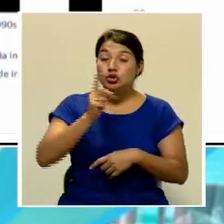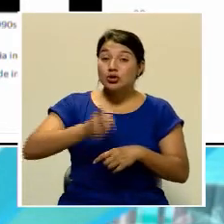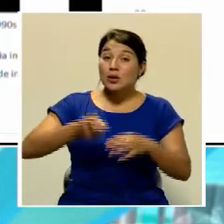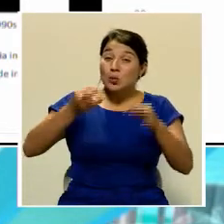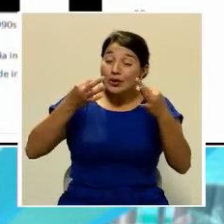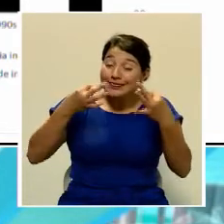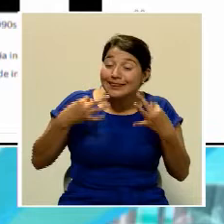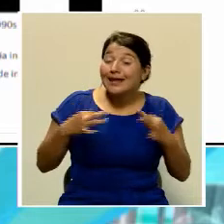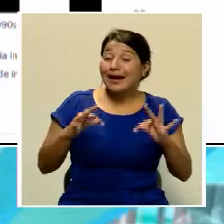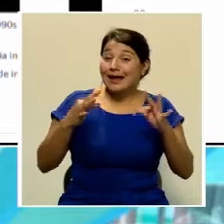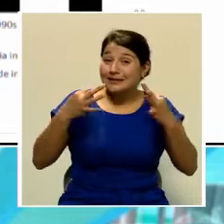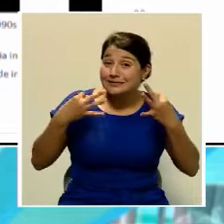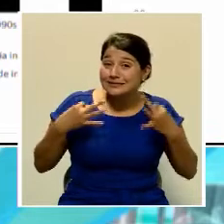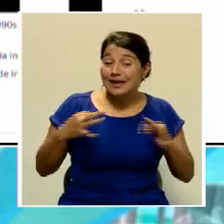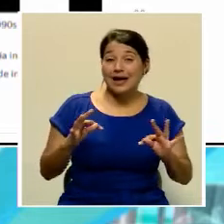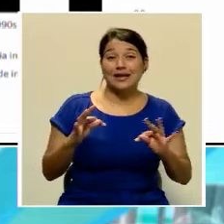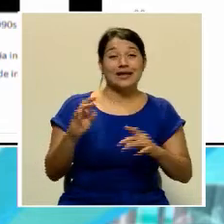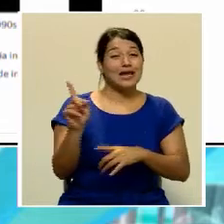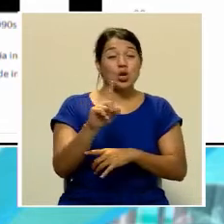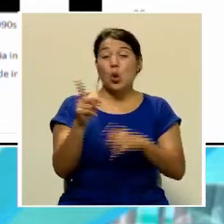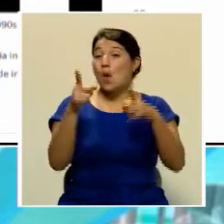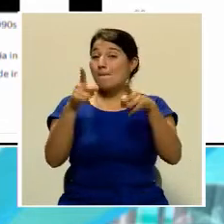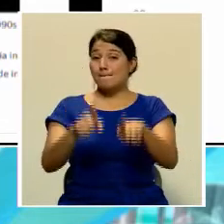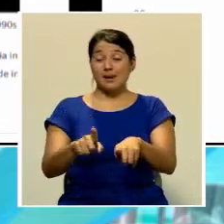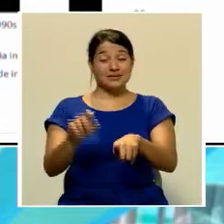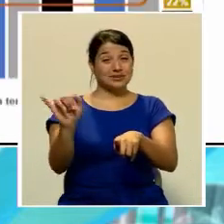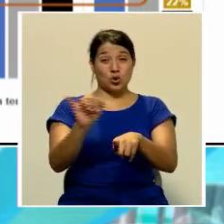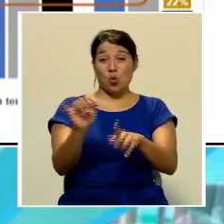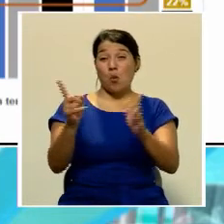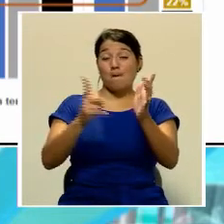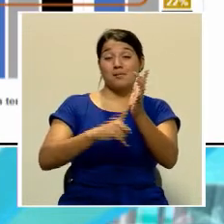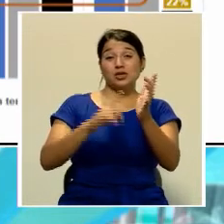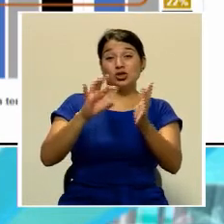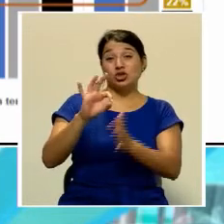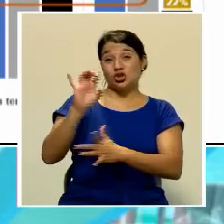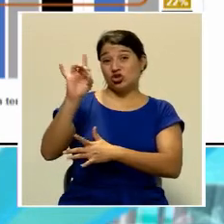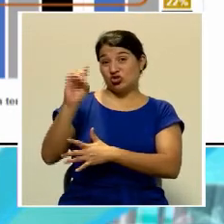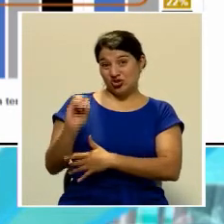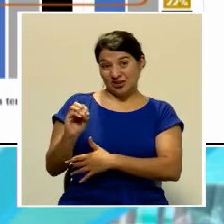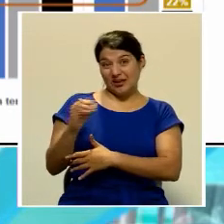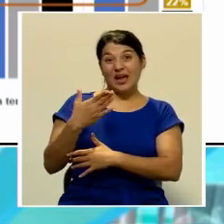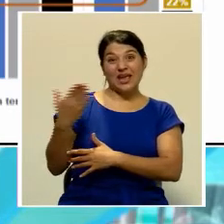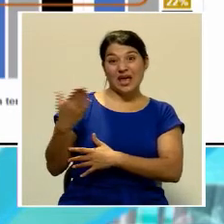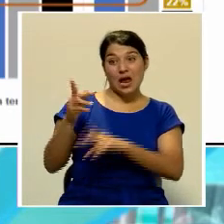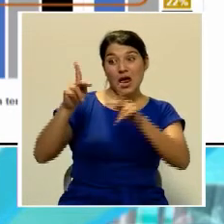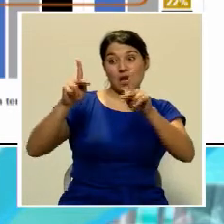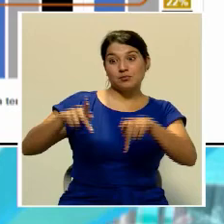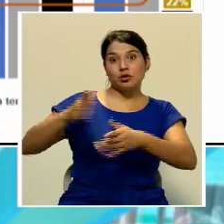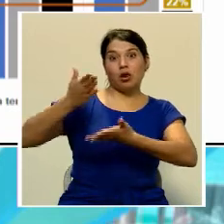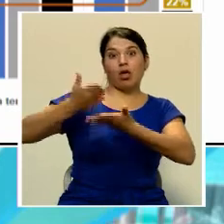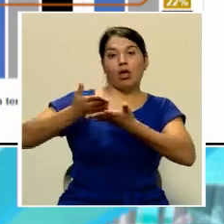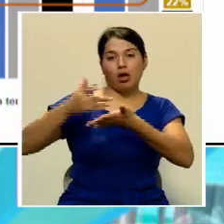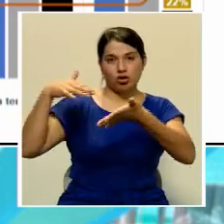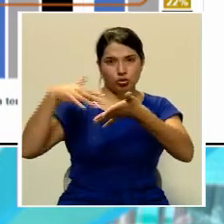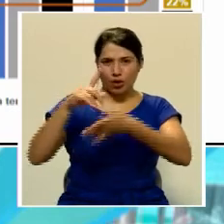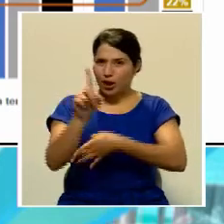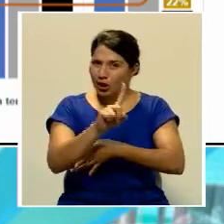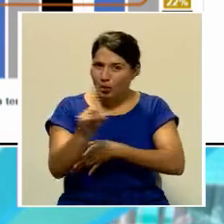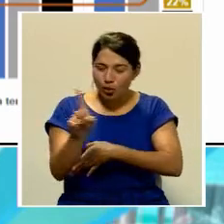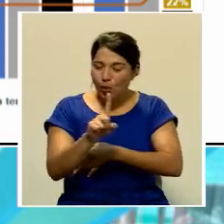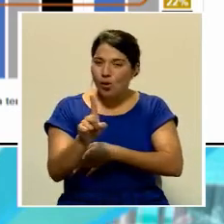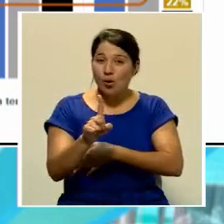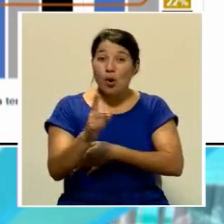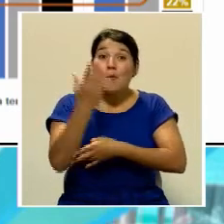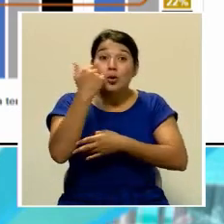al máximo que no nos ocurra lo que pasó en los 80s. Y es que esto de la educación, ¿verdad? Es